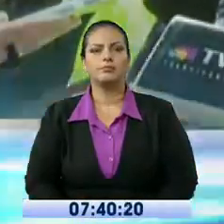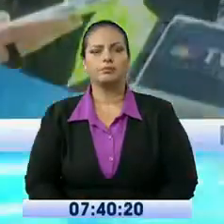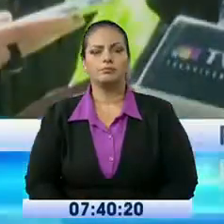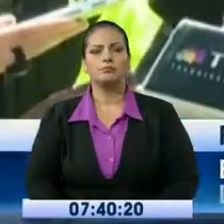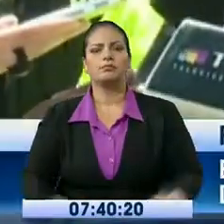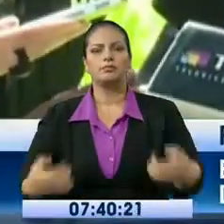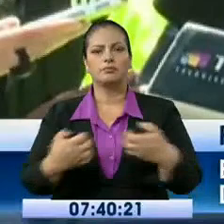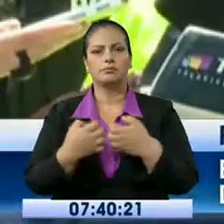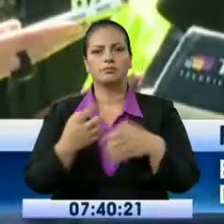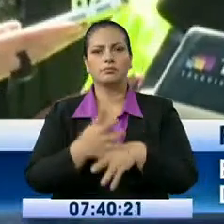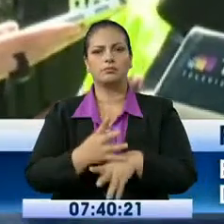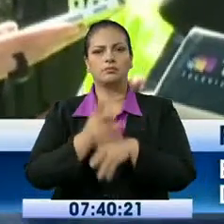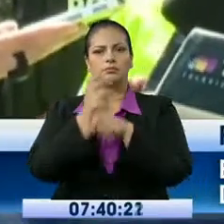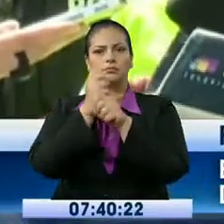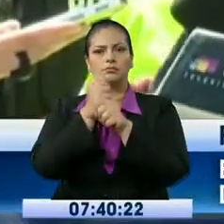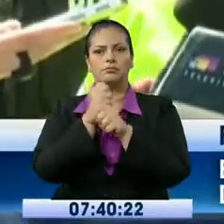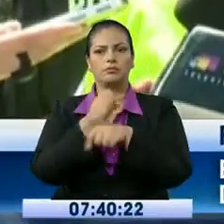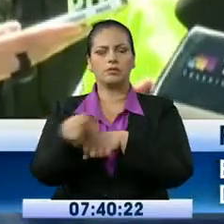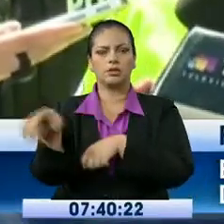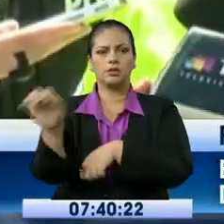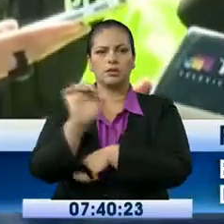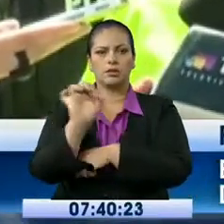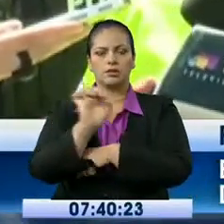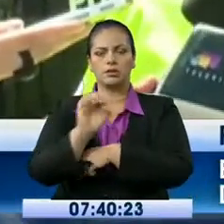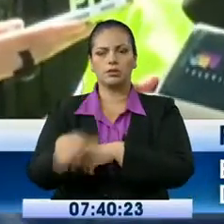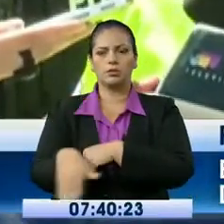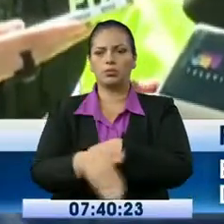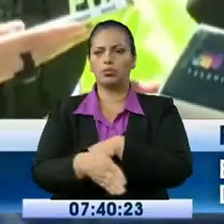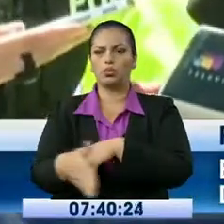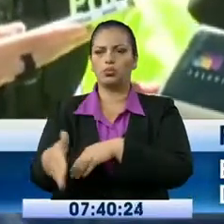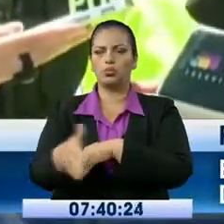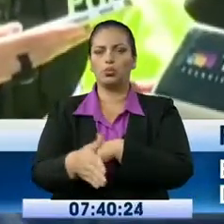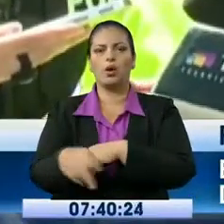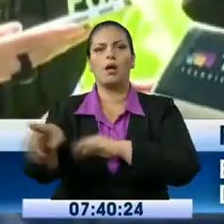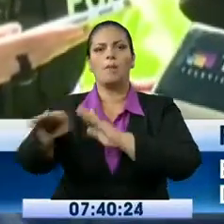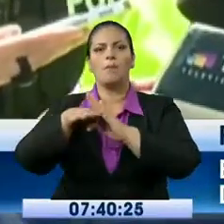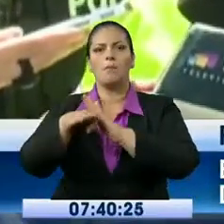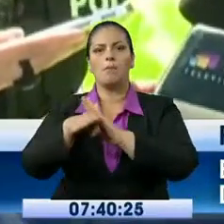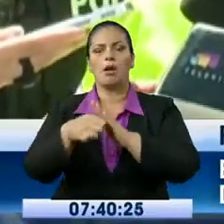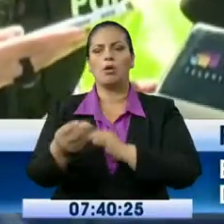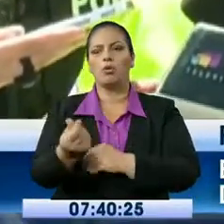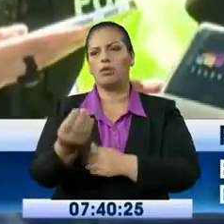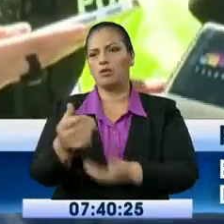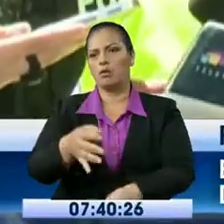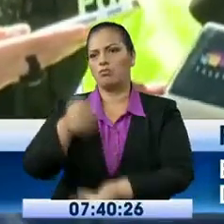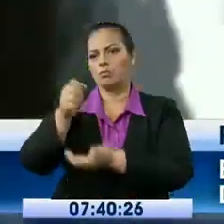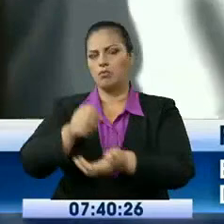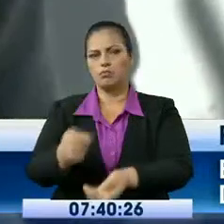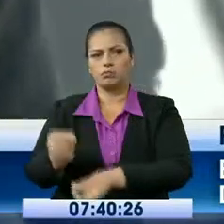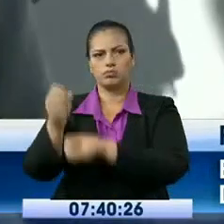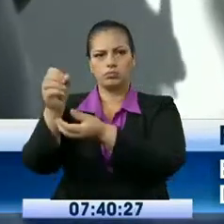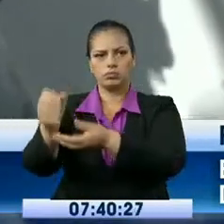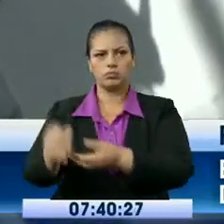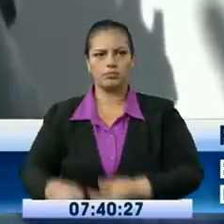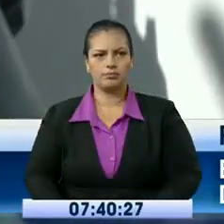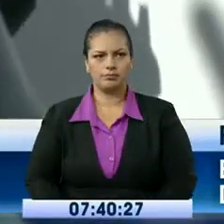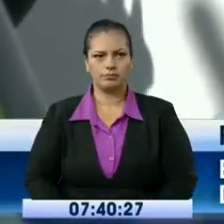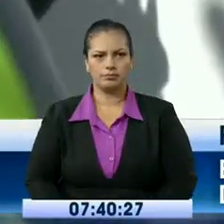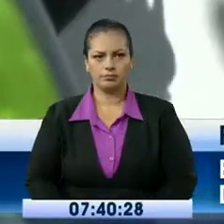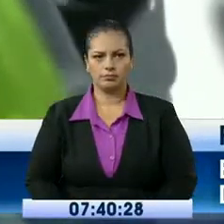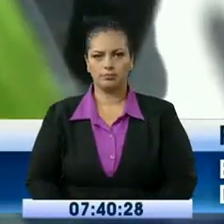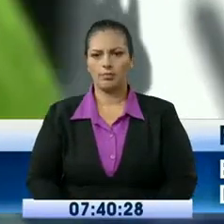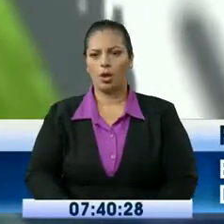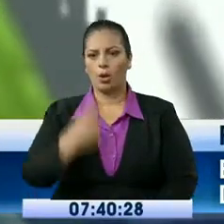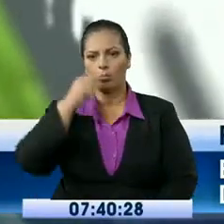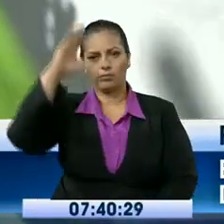de una compañía de transporte de valores estaba ingresando a dejar en esta entidad bancaria uno de ellos cargaba un gorrito